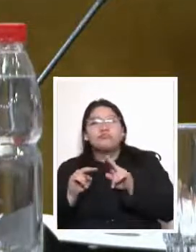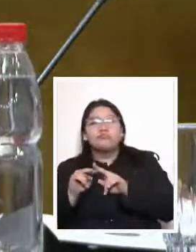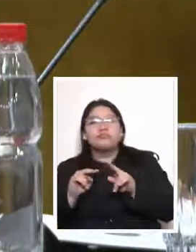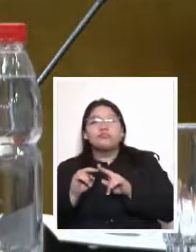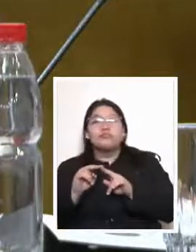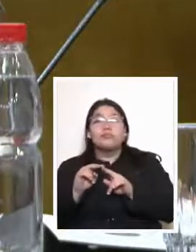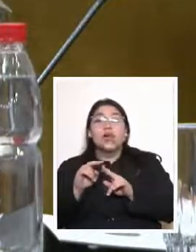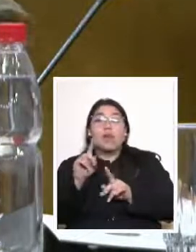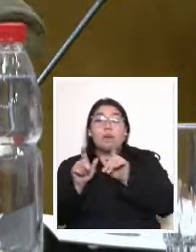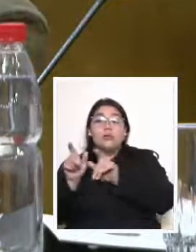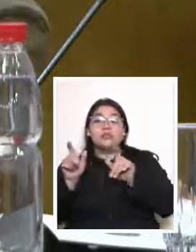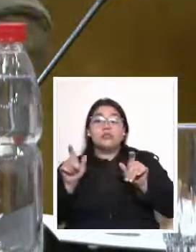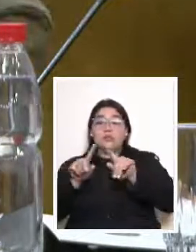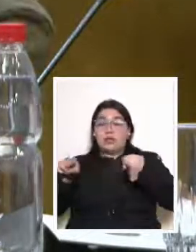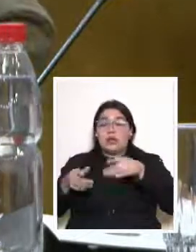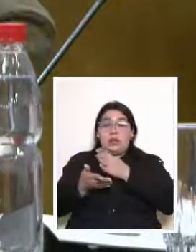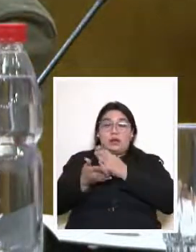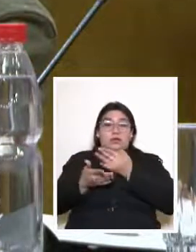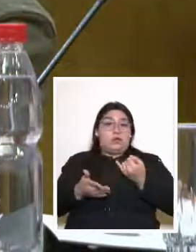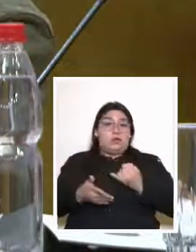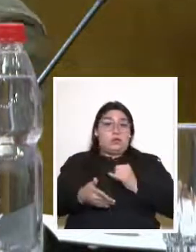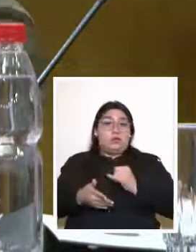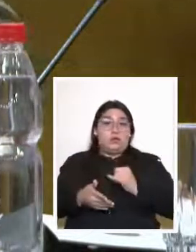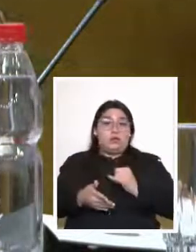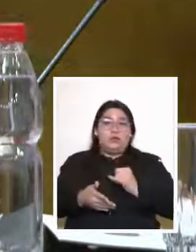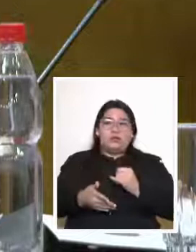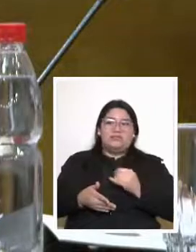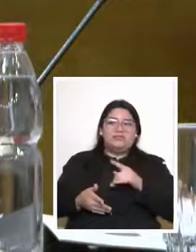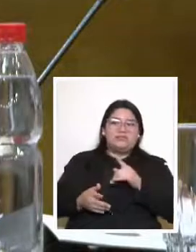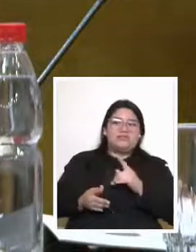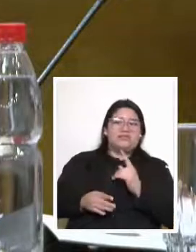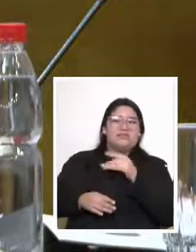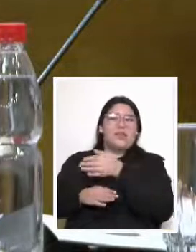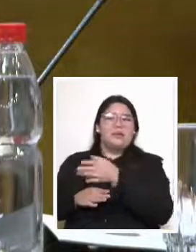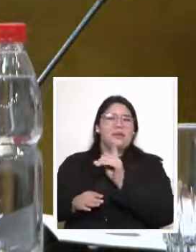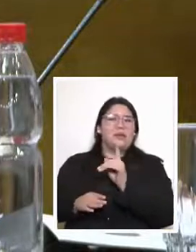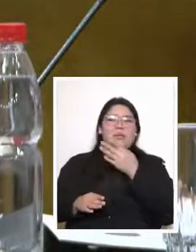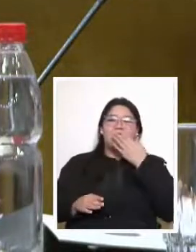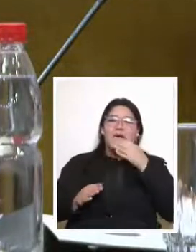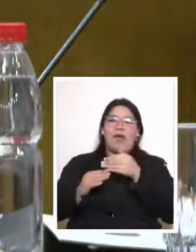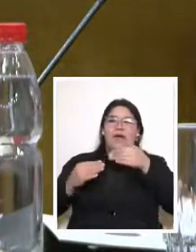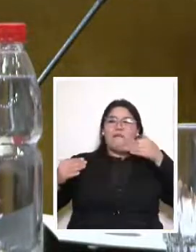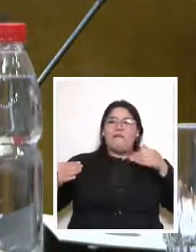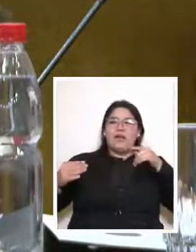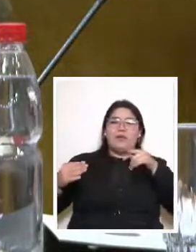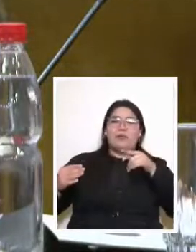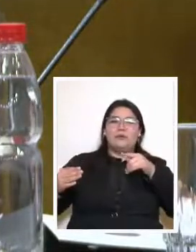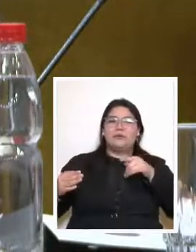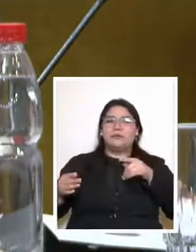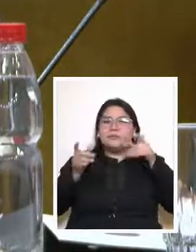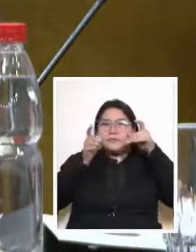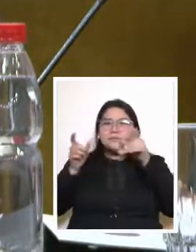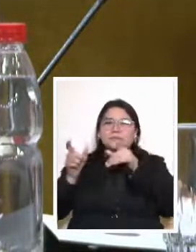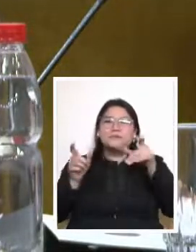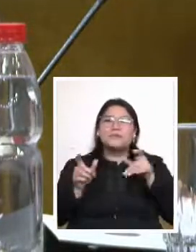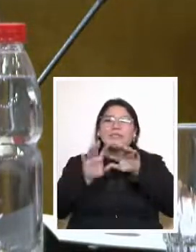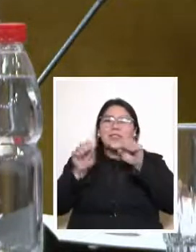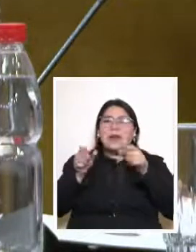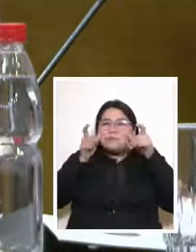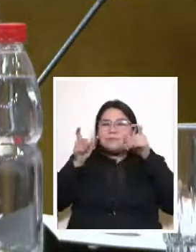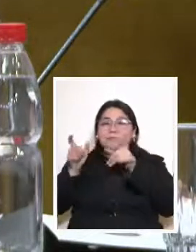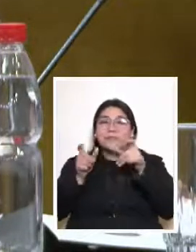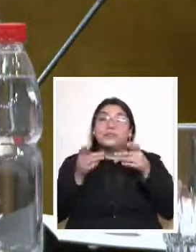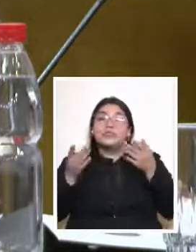que no les gusta pisar las salas de clase, sino que tratar de manejar con un algoritmo o unos incentivos por ahí arriba del sistema escolar. Y a cambio, lo que hace